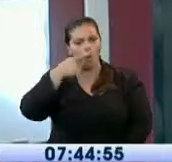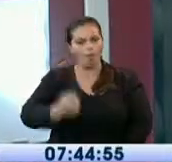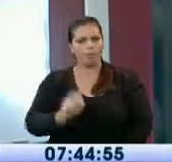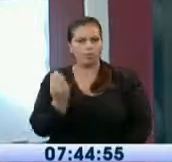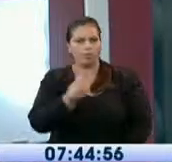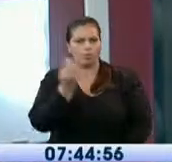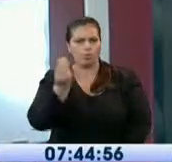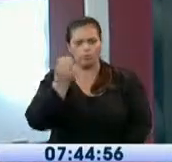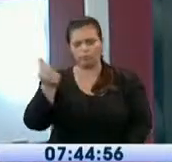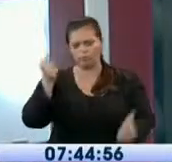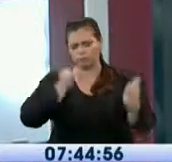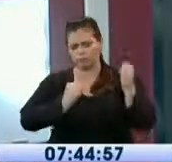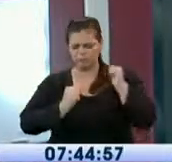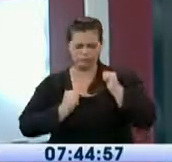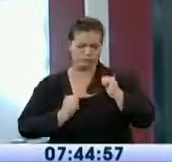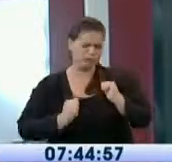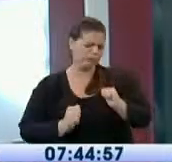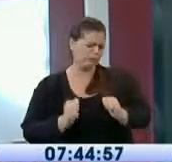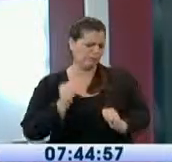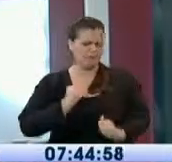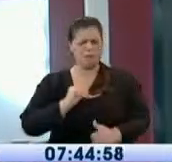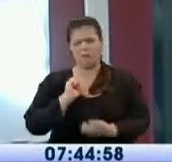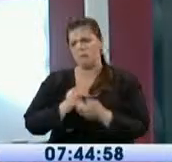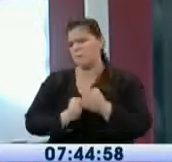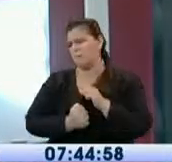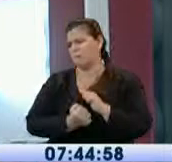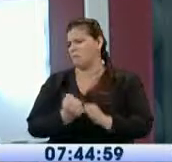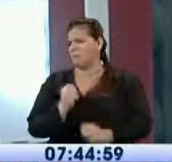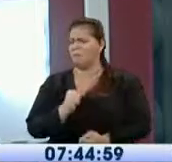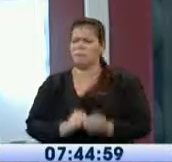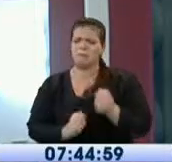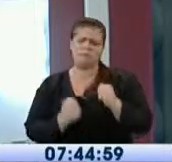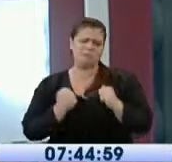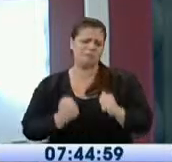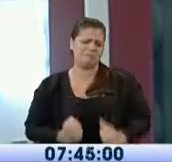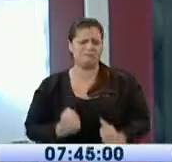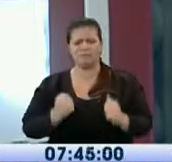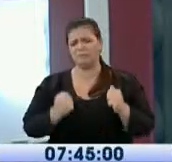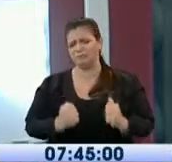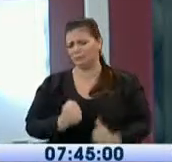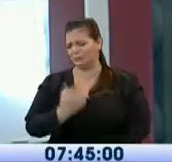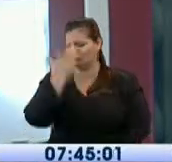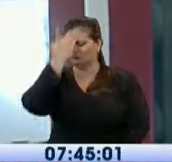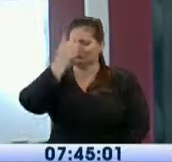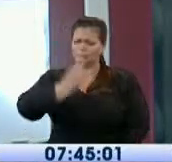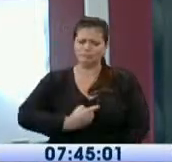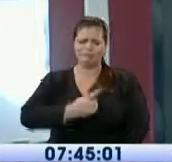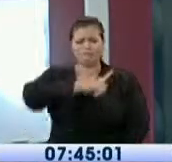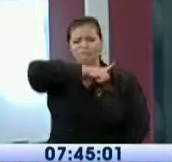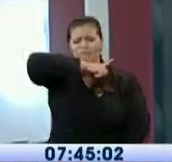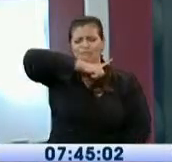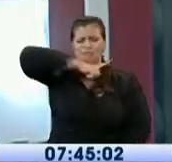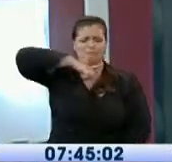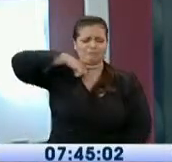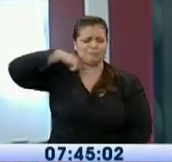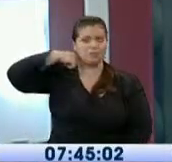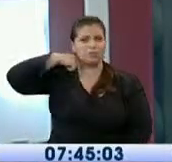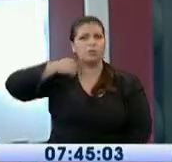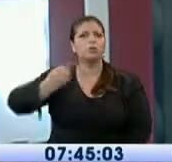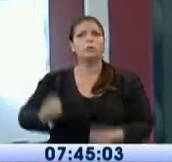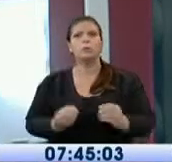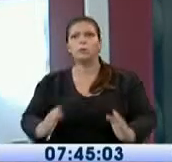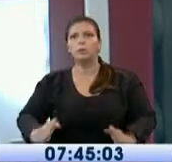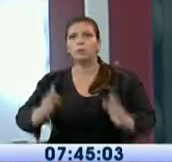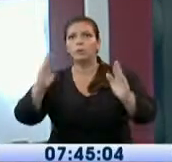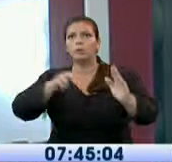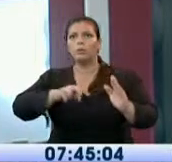con lanzarse al vacío. Según las investigaciones, él estaba agobiado por problemas sentimentales. Óscar Nazario, de Canal